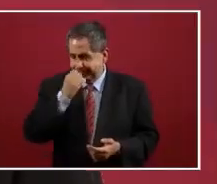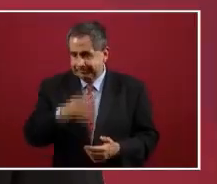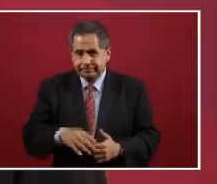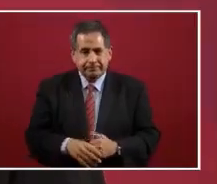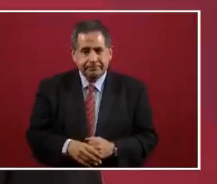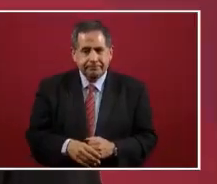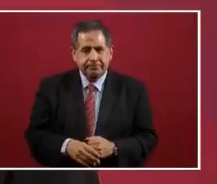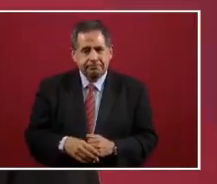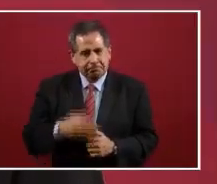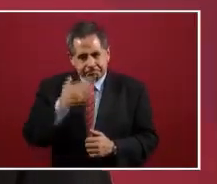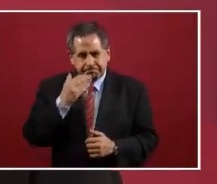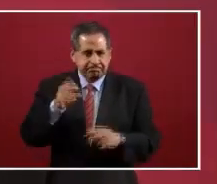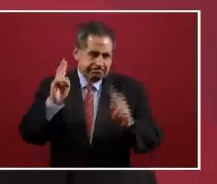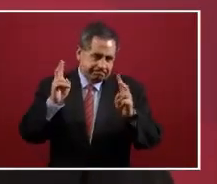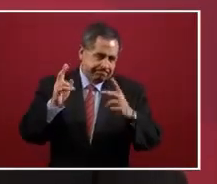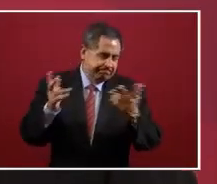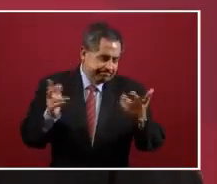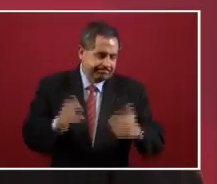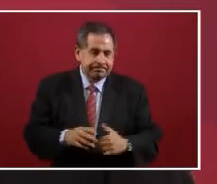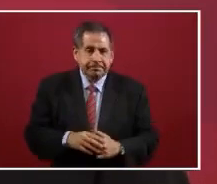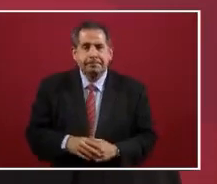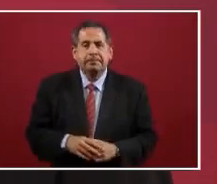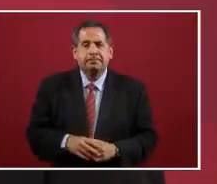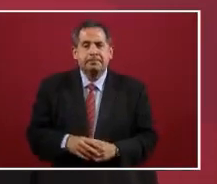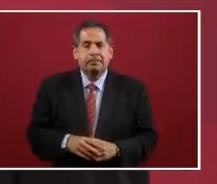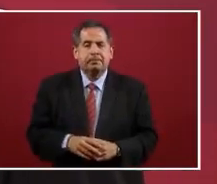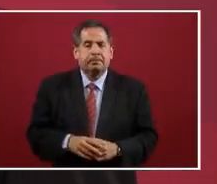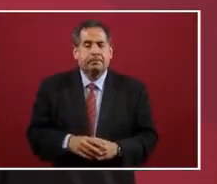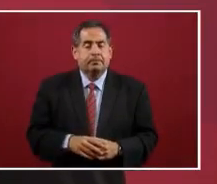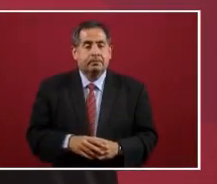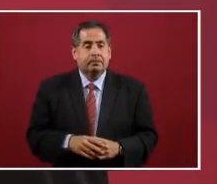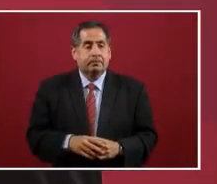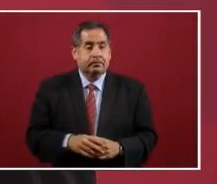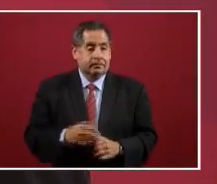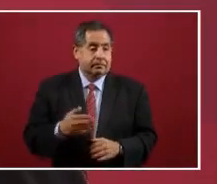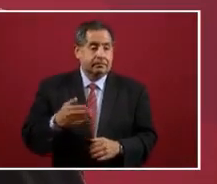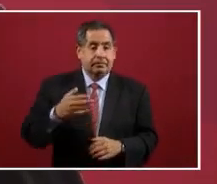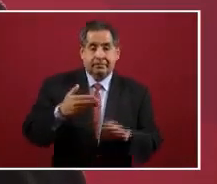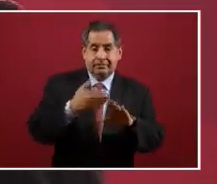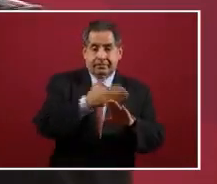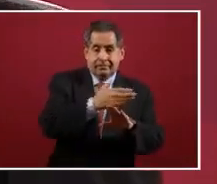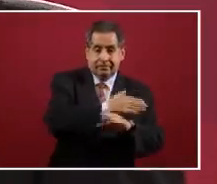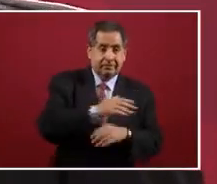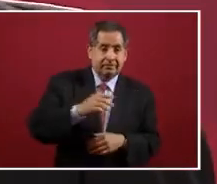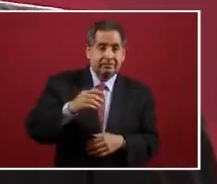es un buen tema dos ex años